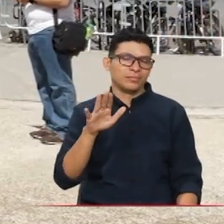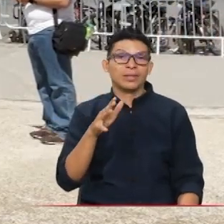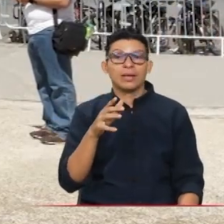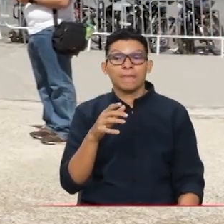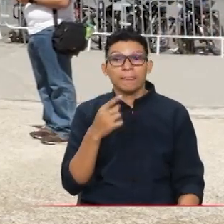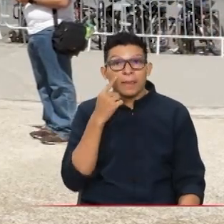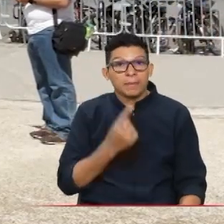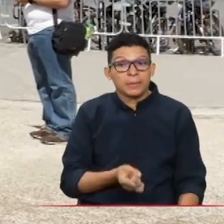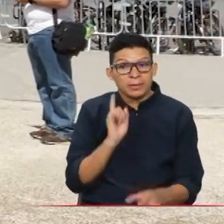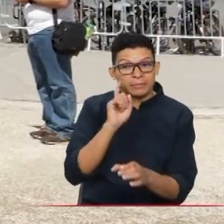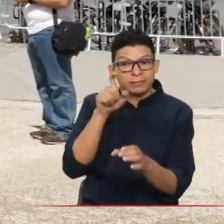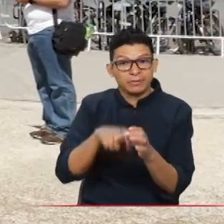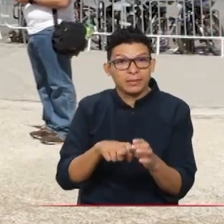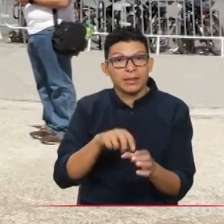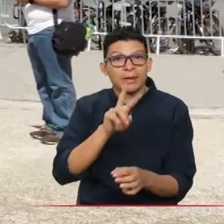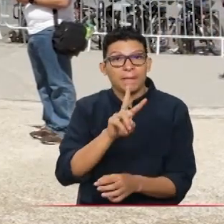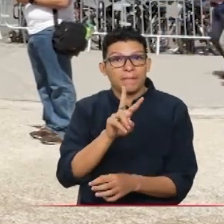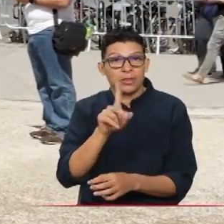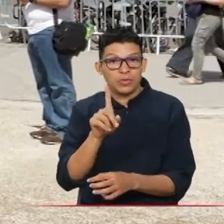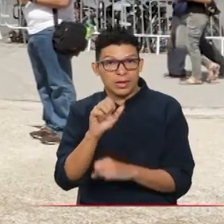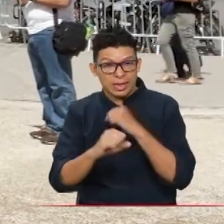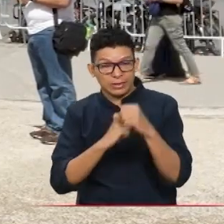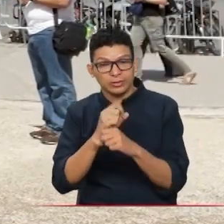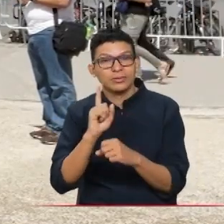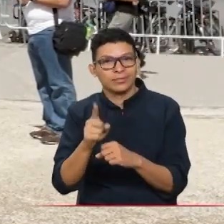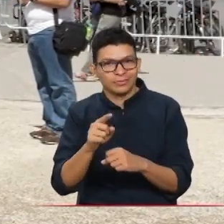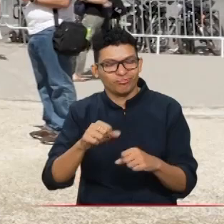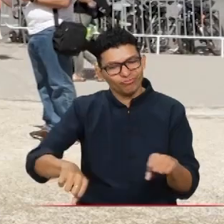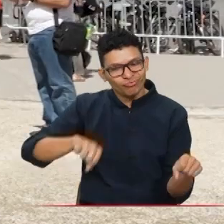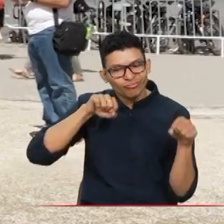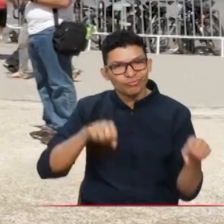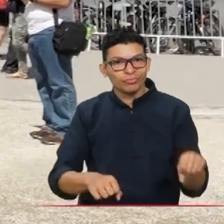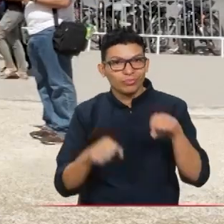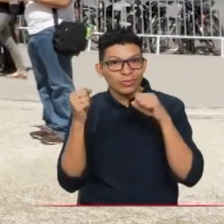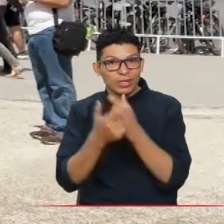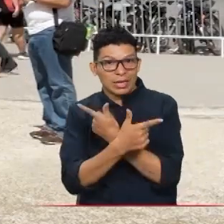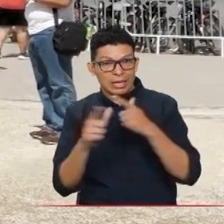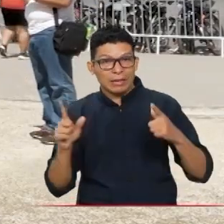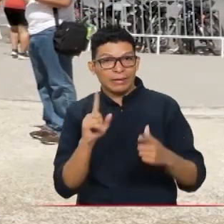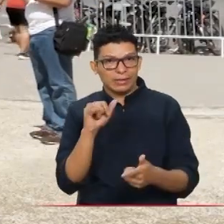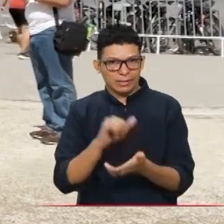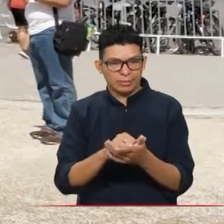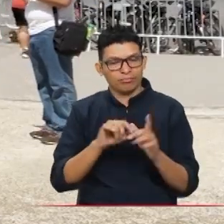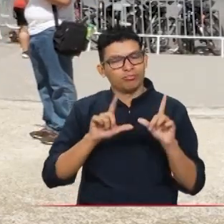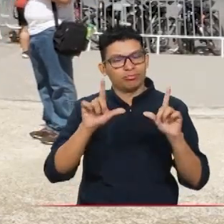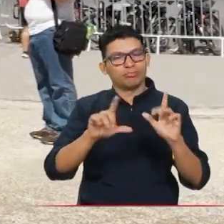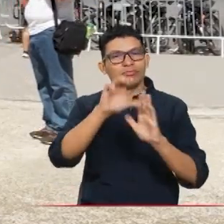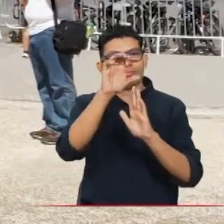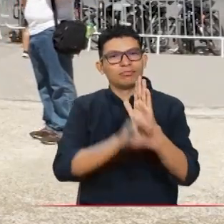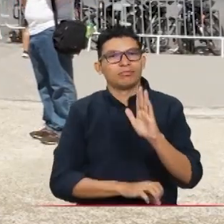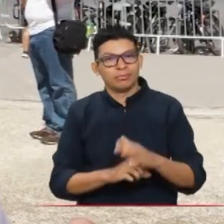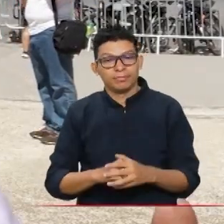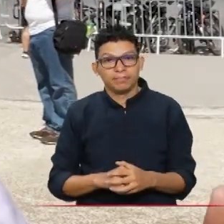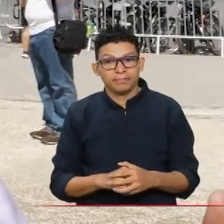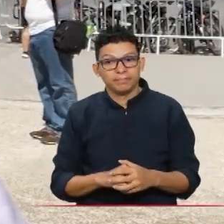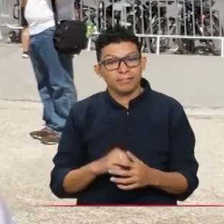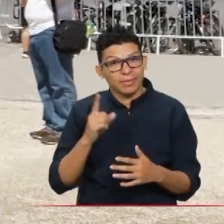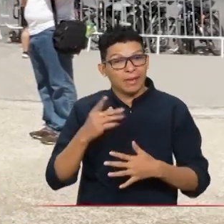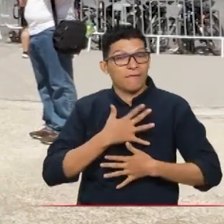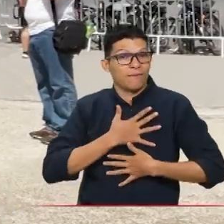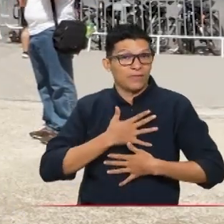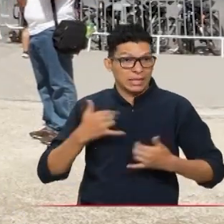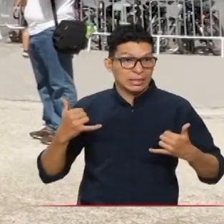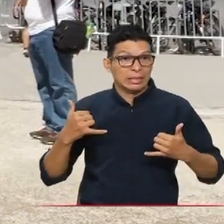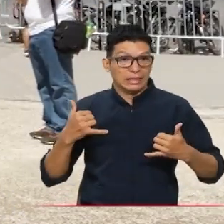sus 21 años de edad en el BMX Freestyle logró el cuarto lugar y con ello diploma olímpico. En medio de su